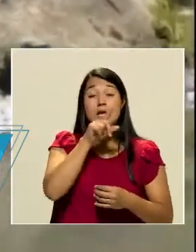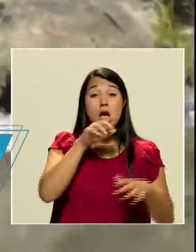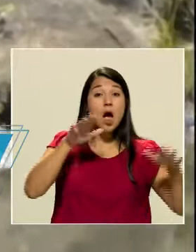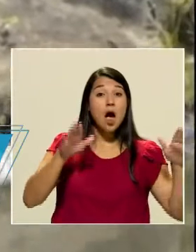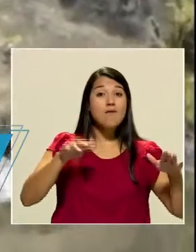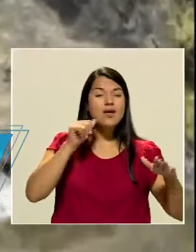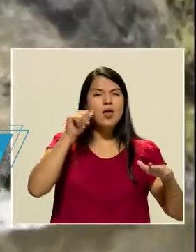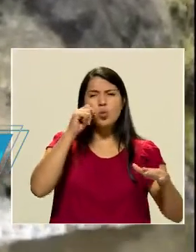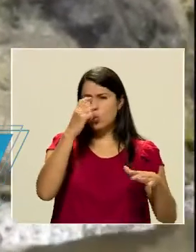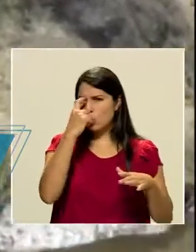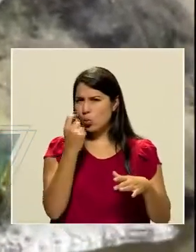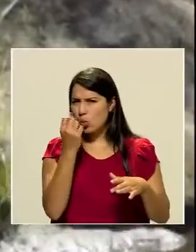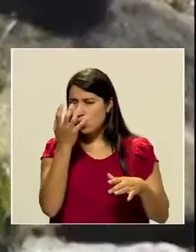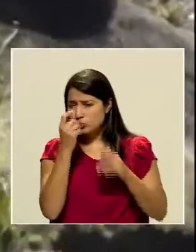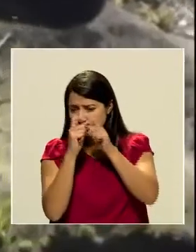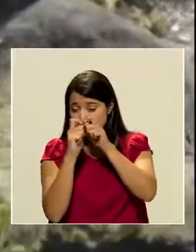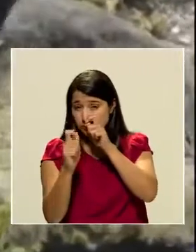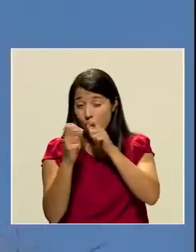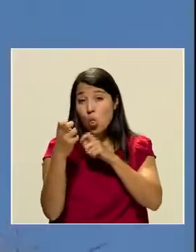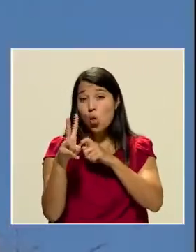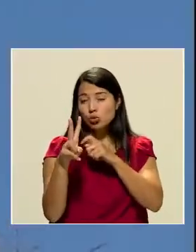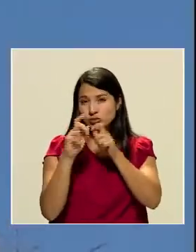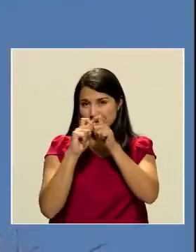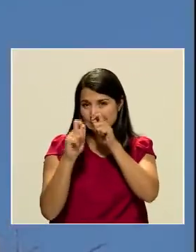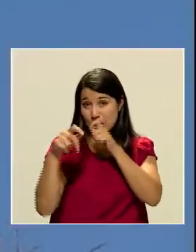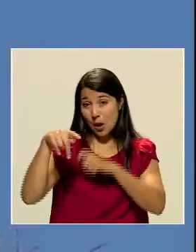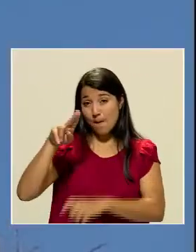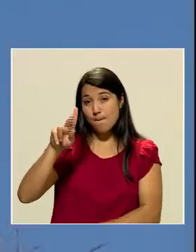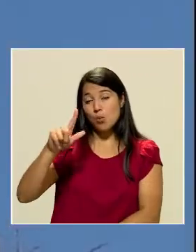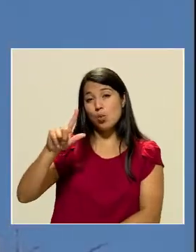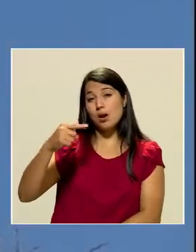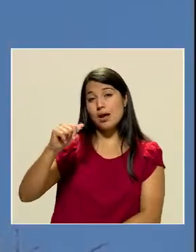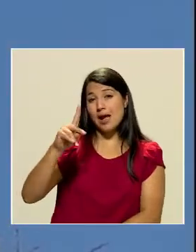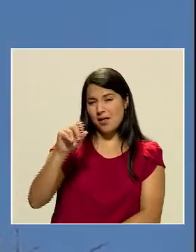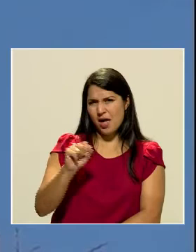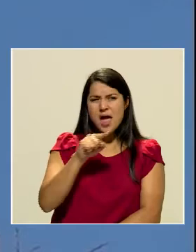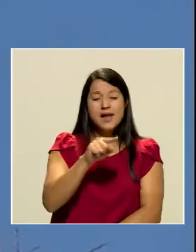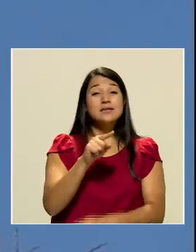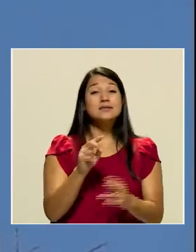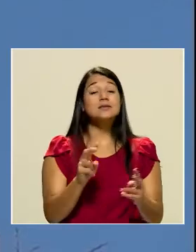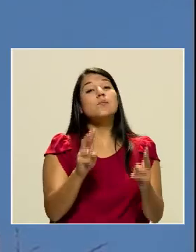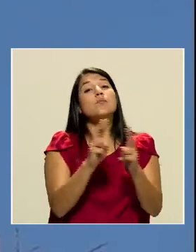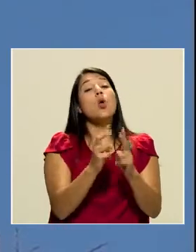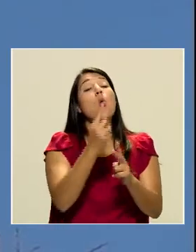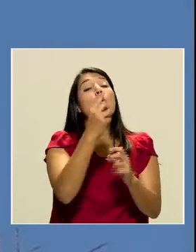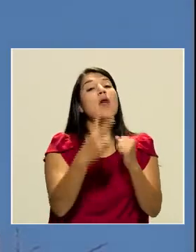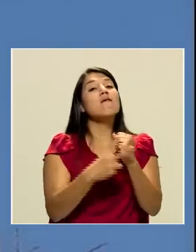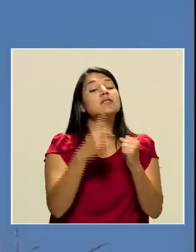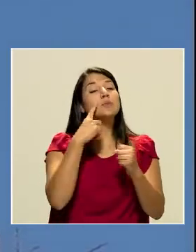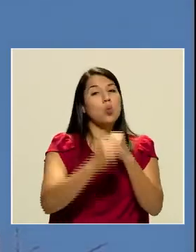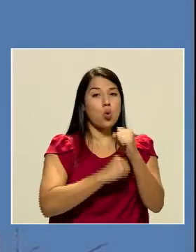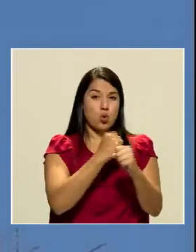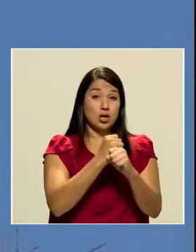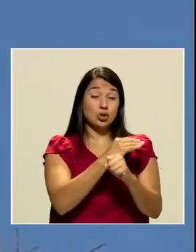pico mide unas 12 pulgadas de largo. Las cigüeñas jaribú se reproducen de manera monógama, por lo que